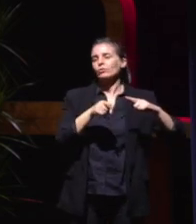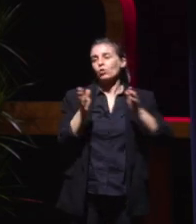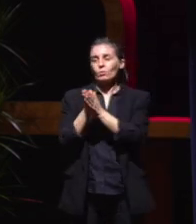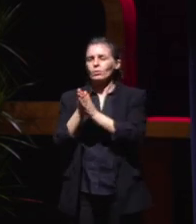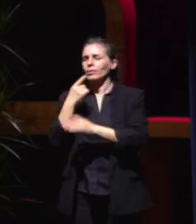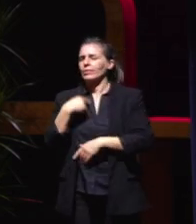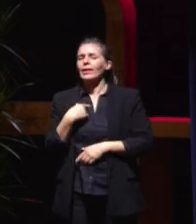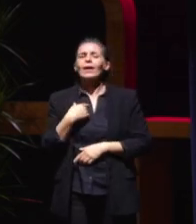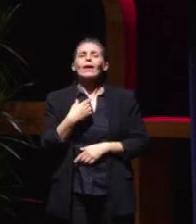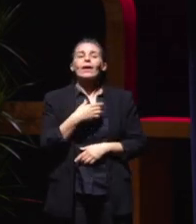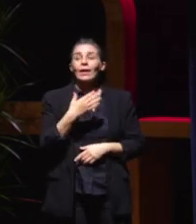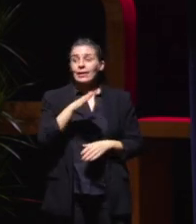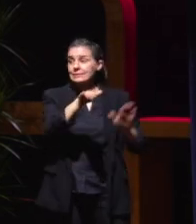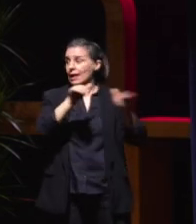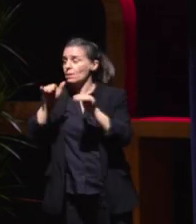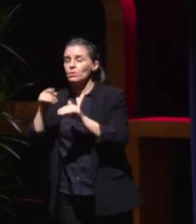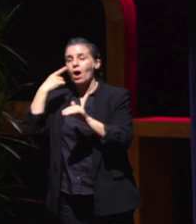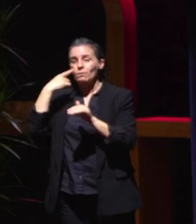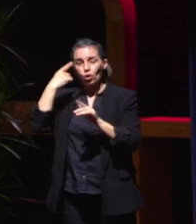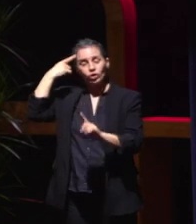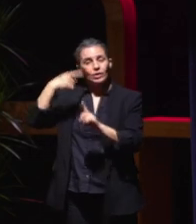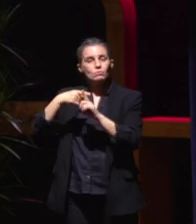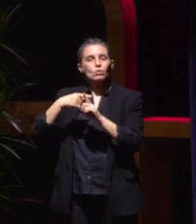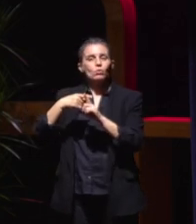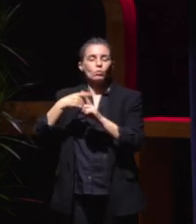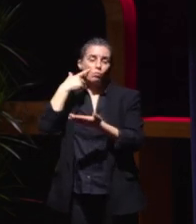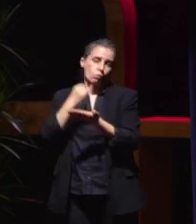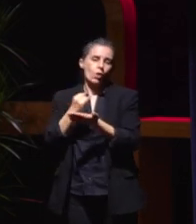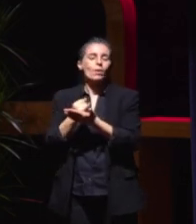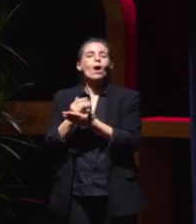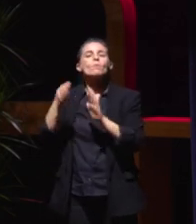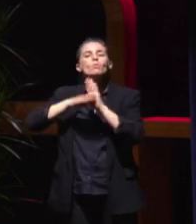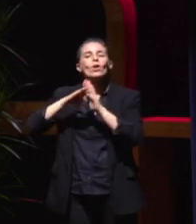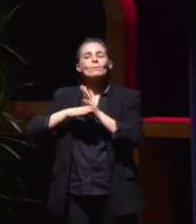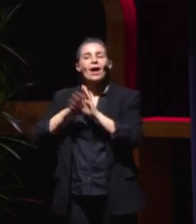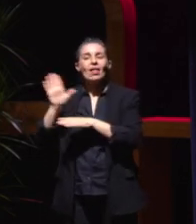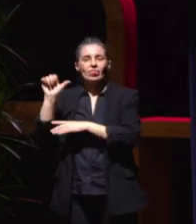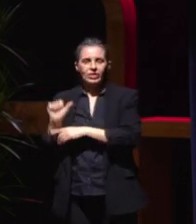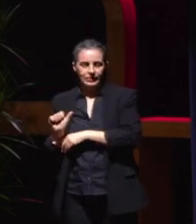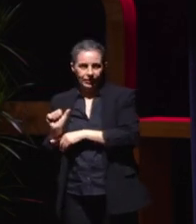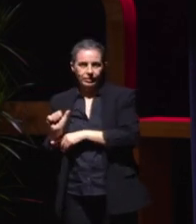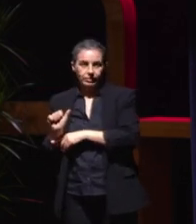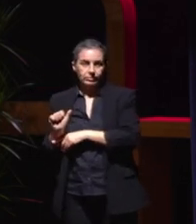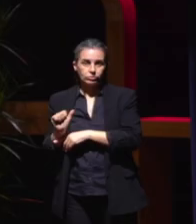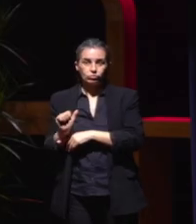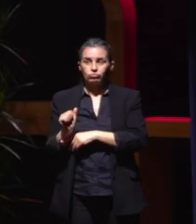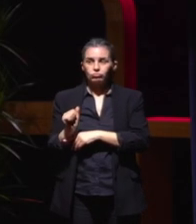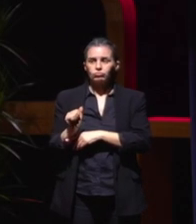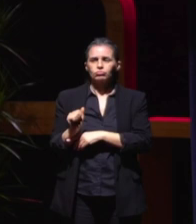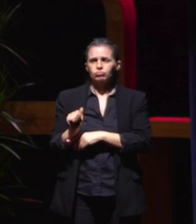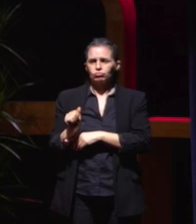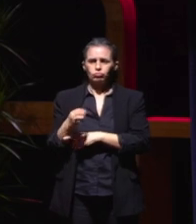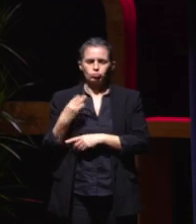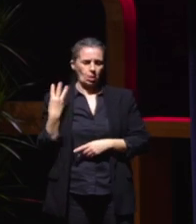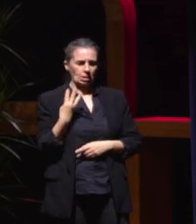un programa de cine y dicen mis compañeros de lo que yo te diga que son todos de mi quinta y dicen nos han llamado a los tres pero no te han llamado